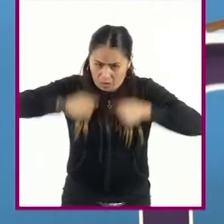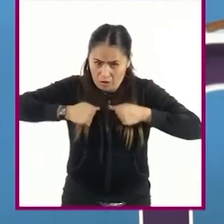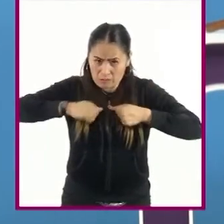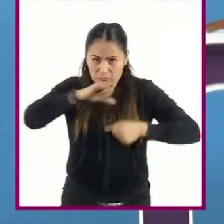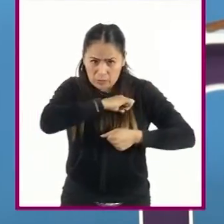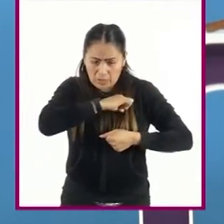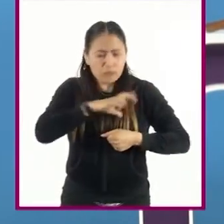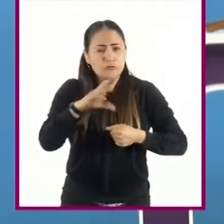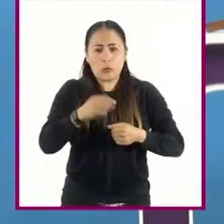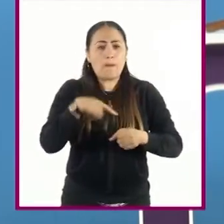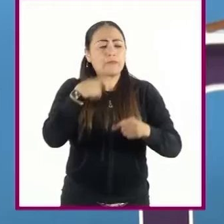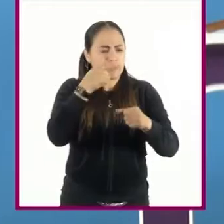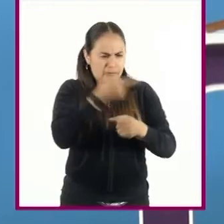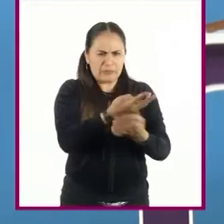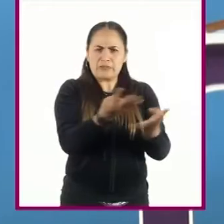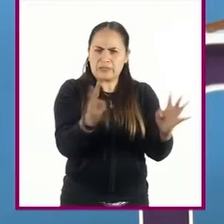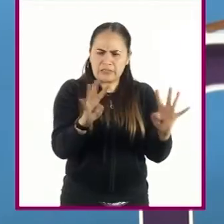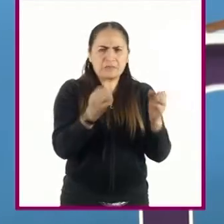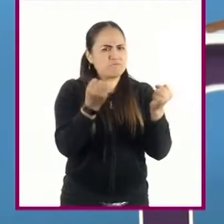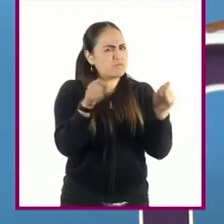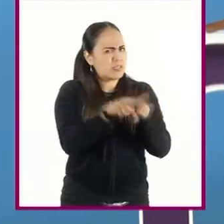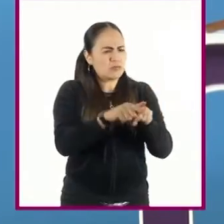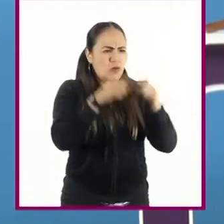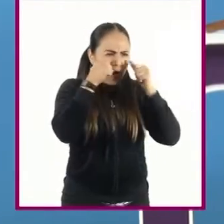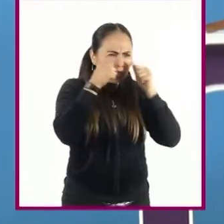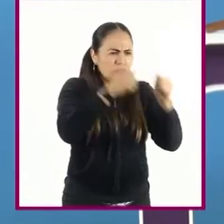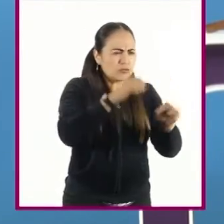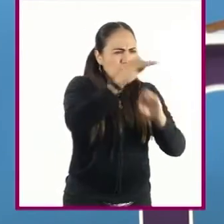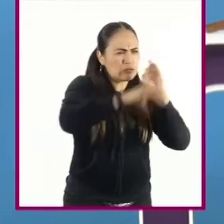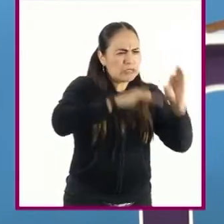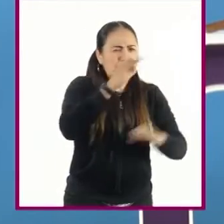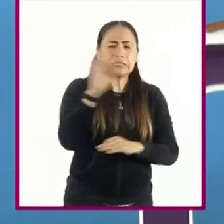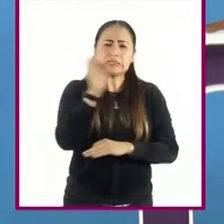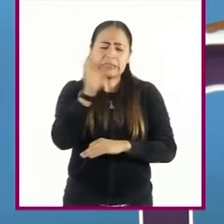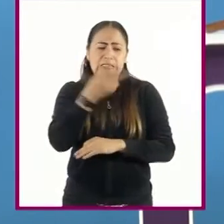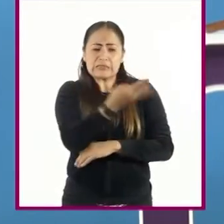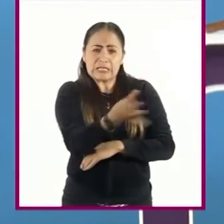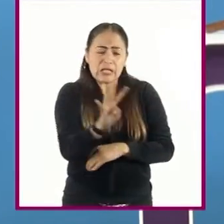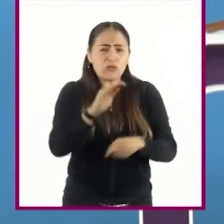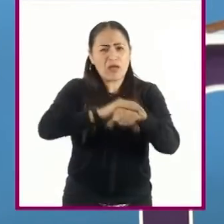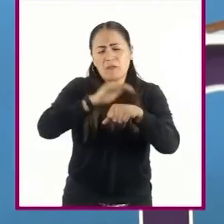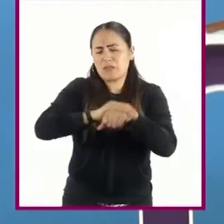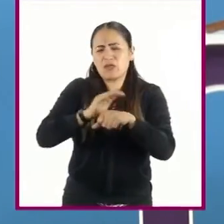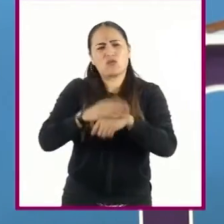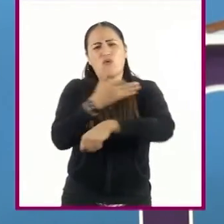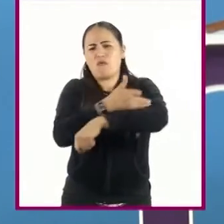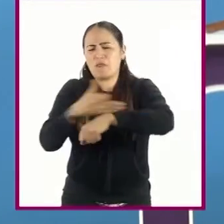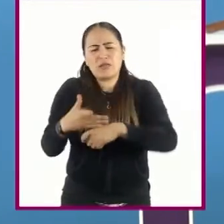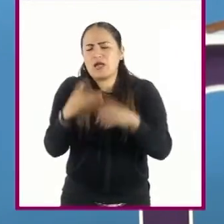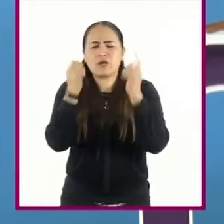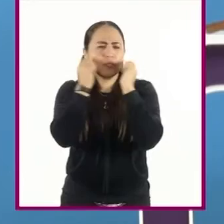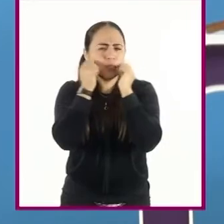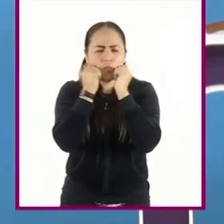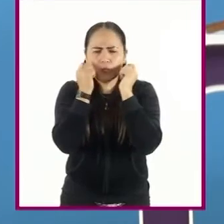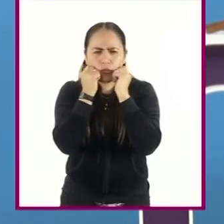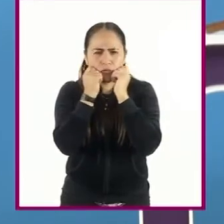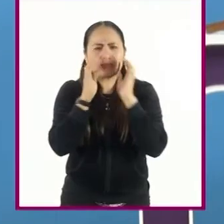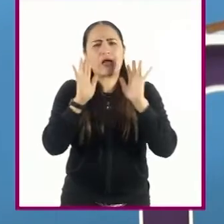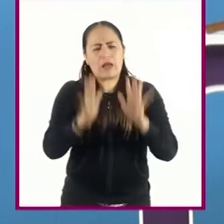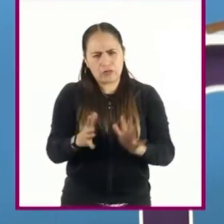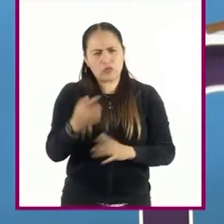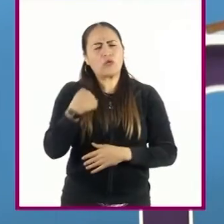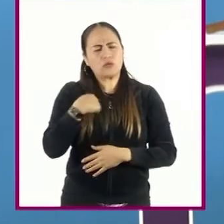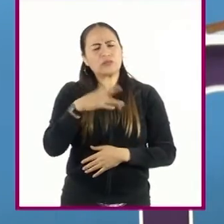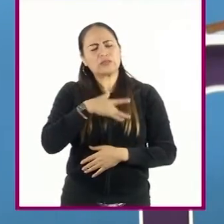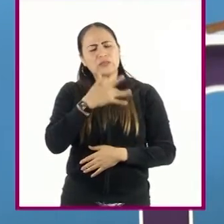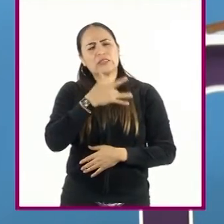personas a mi alrededor, de esas personas que no son mis amistades o familia, de esos seres que no conozco personalmente, pero que